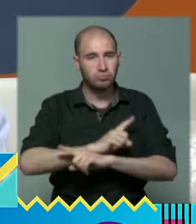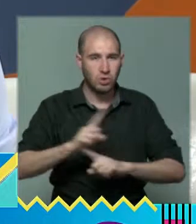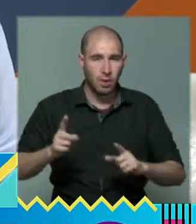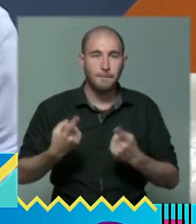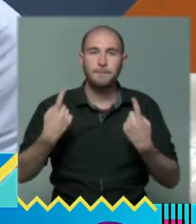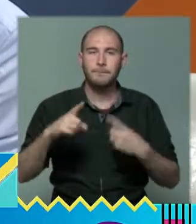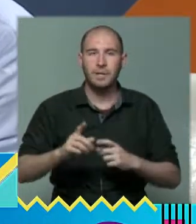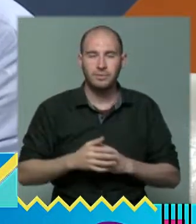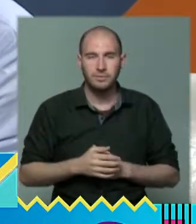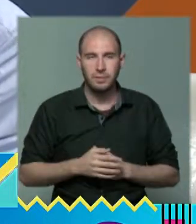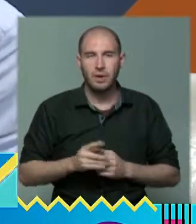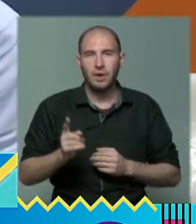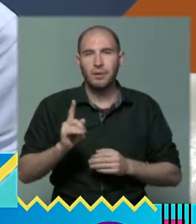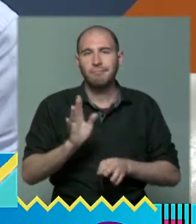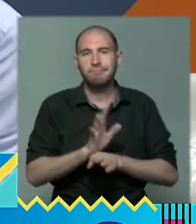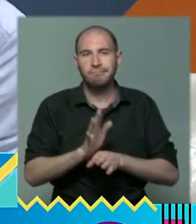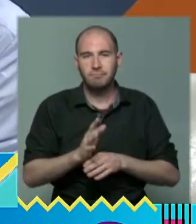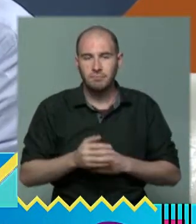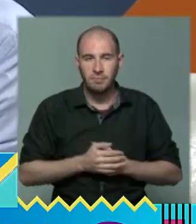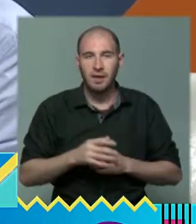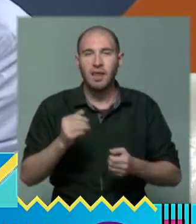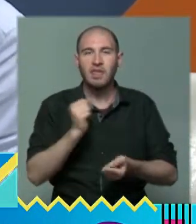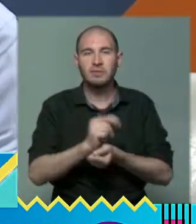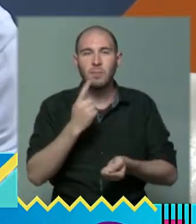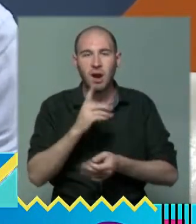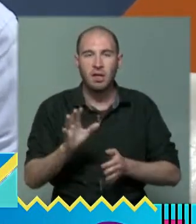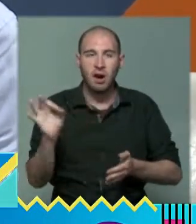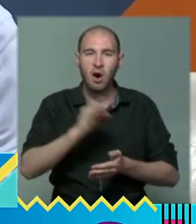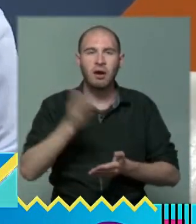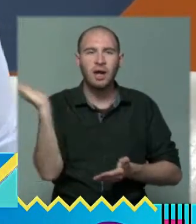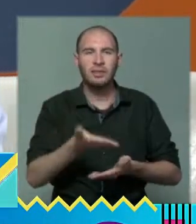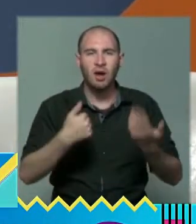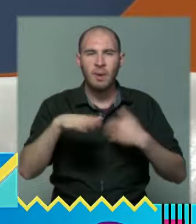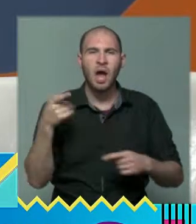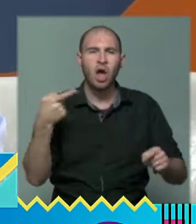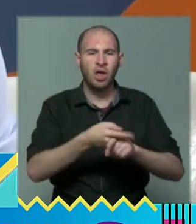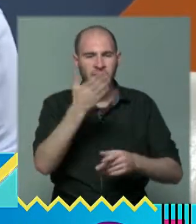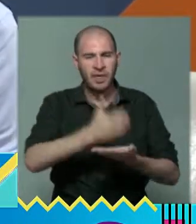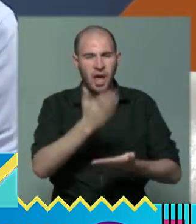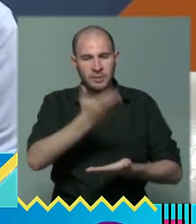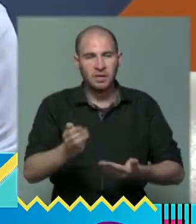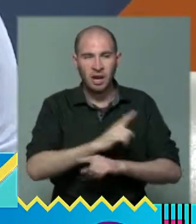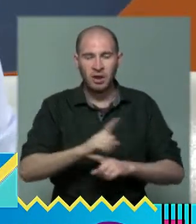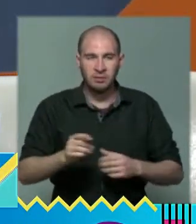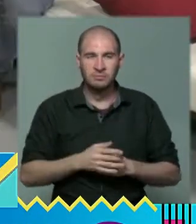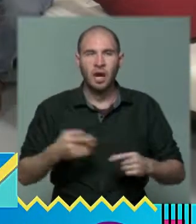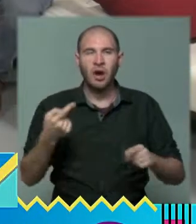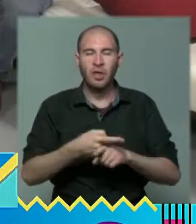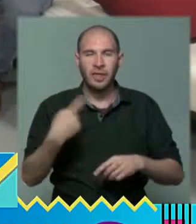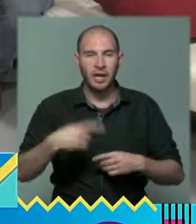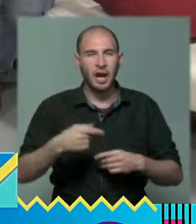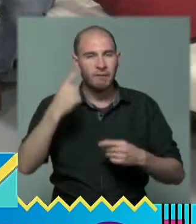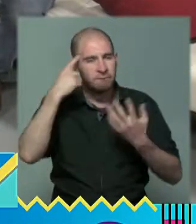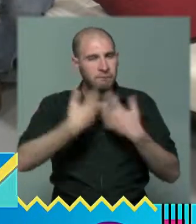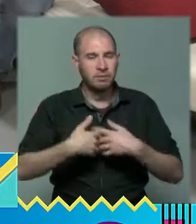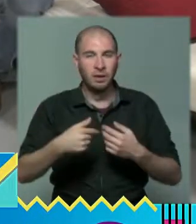Pero no significa que sacarle la libertad condicional o aumentar una pena va en contra de los derechos humanos. Lo que va en contra es de la lógica de lo